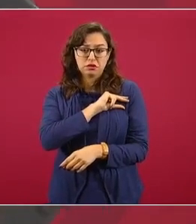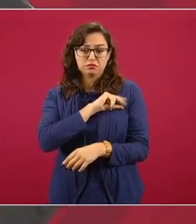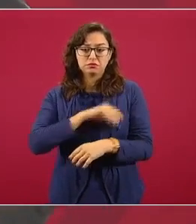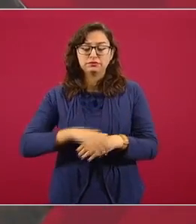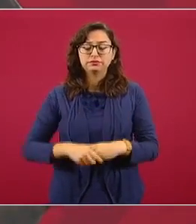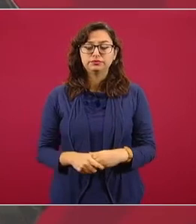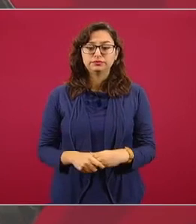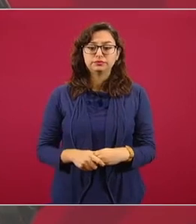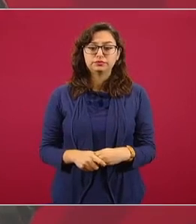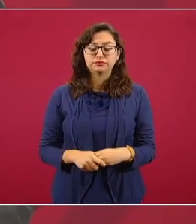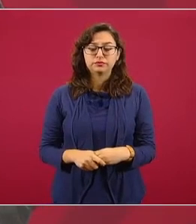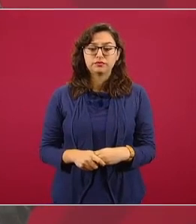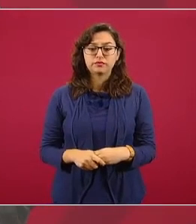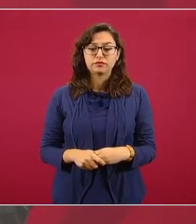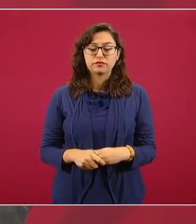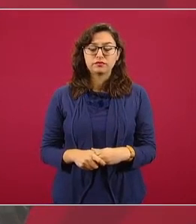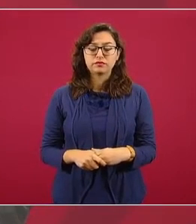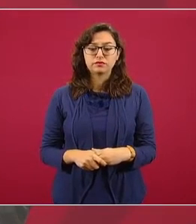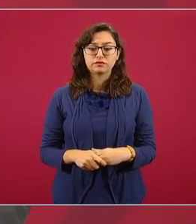sector privado nacional.